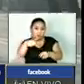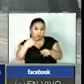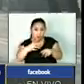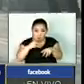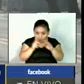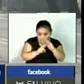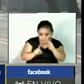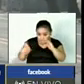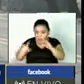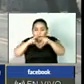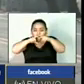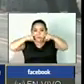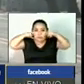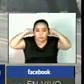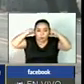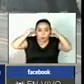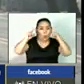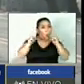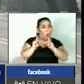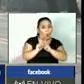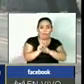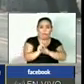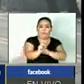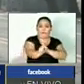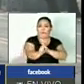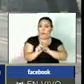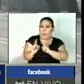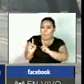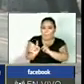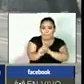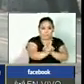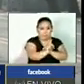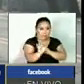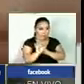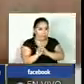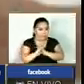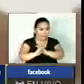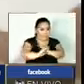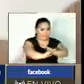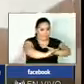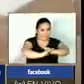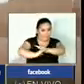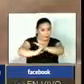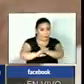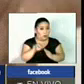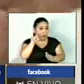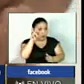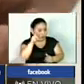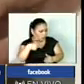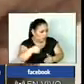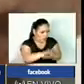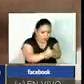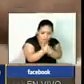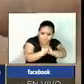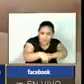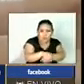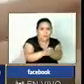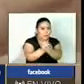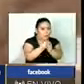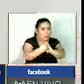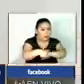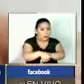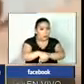mascarilla. Haga el menor contacto físico posible entre personas. Lávese constantemente las manos.